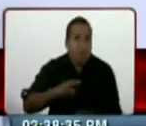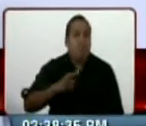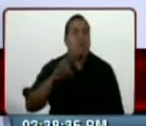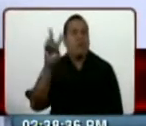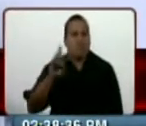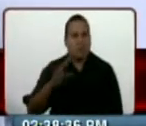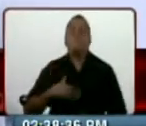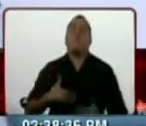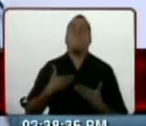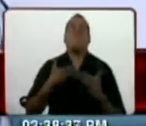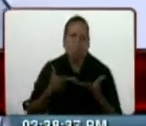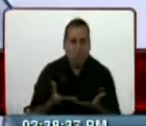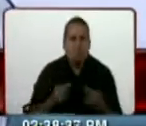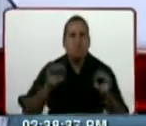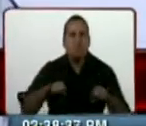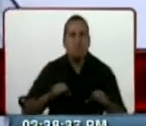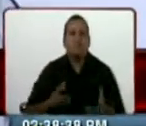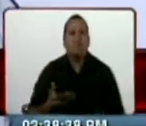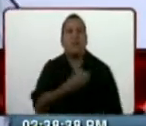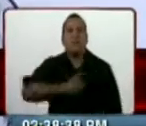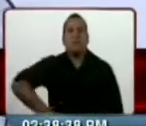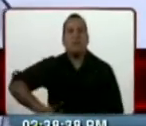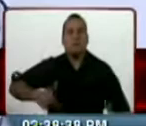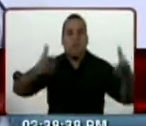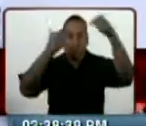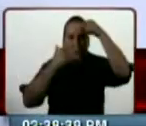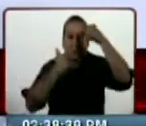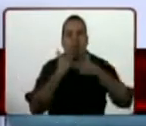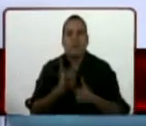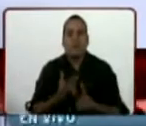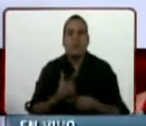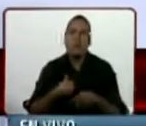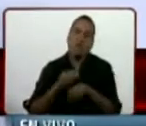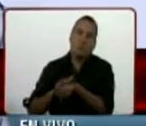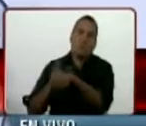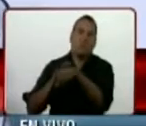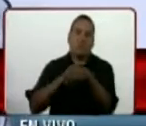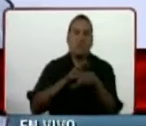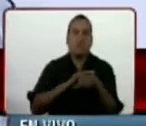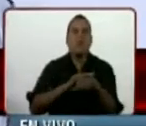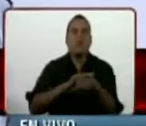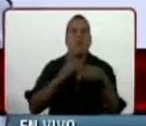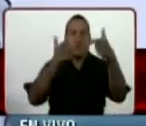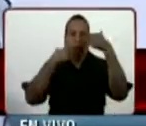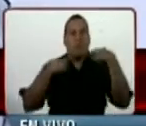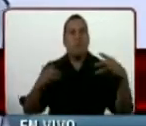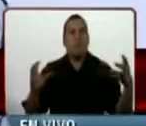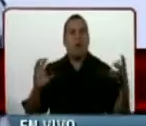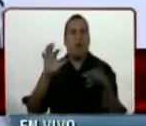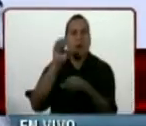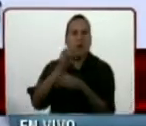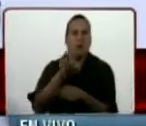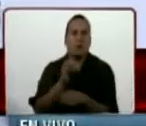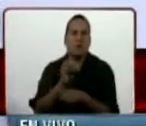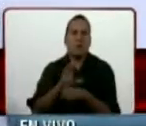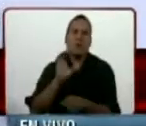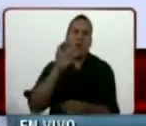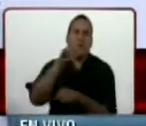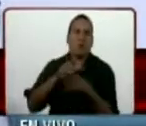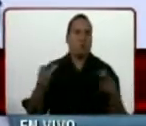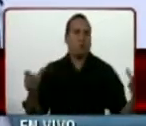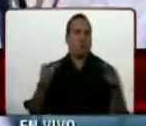dispuestos. El presidente Chávez siempre dijo, cada vez que ellos llamaban, vamos. Yo eso conozco bastante, tú sabes.